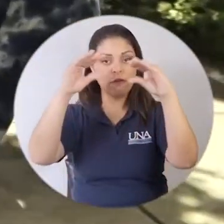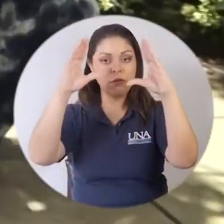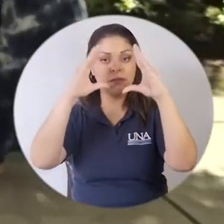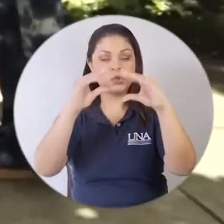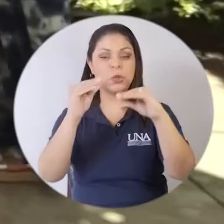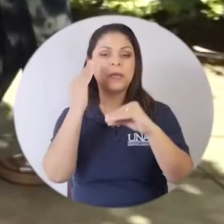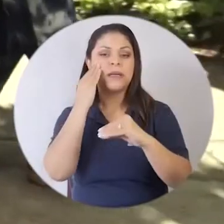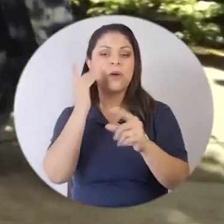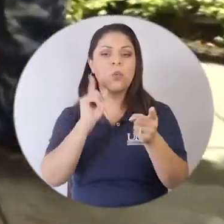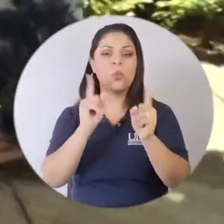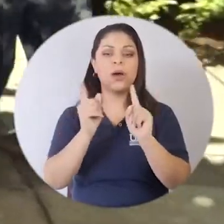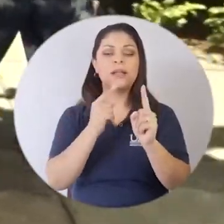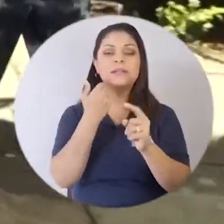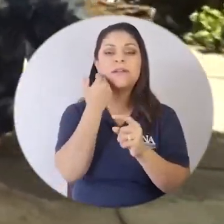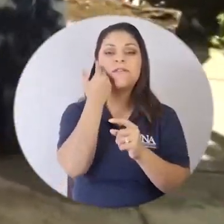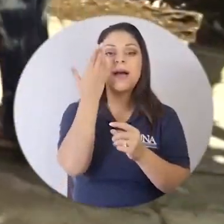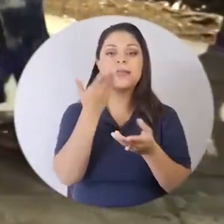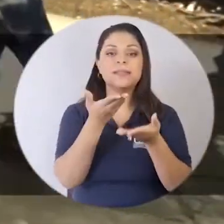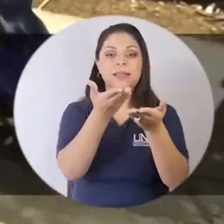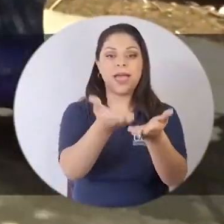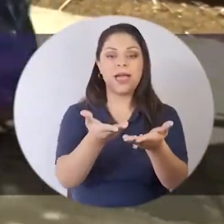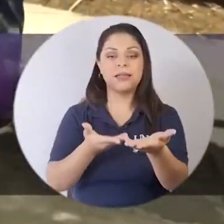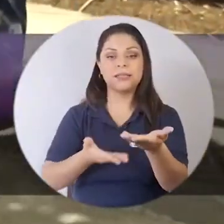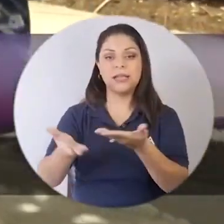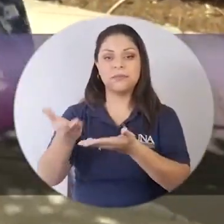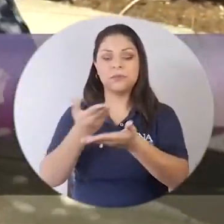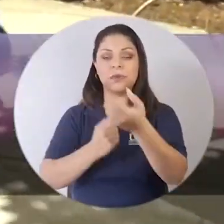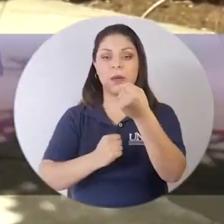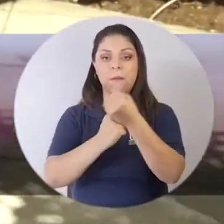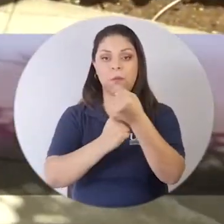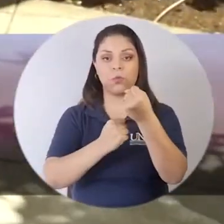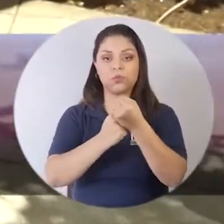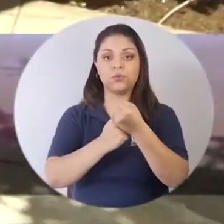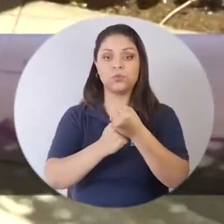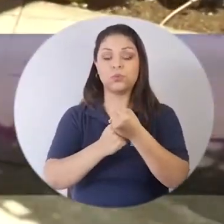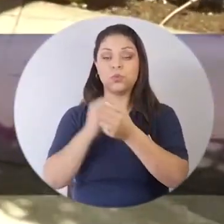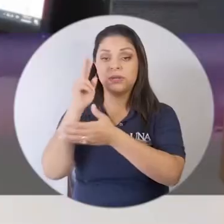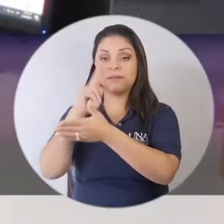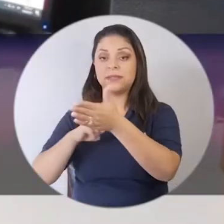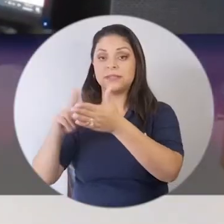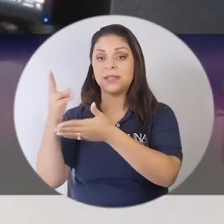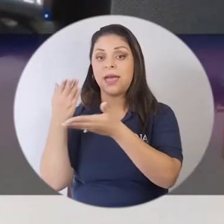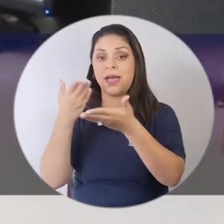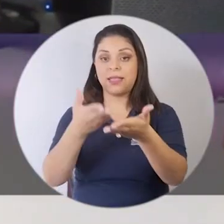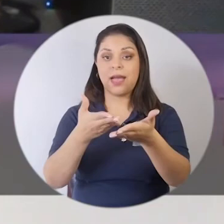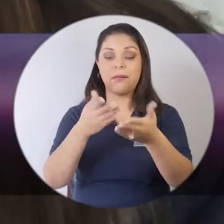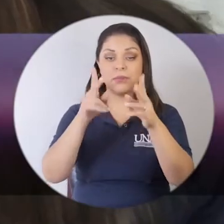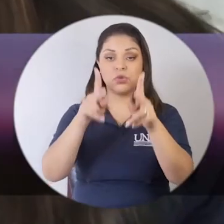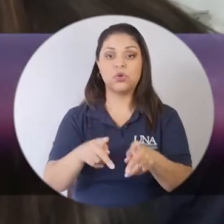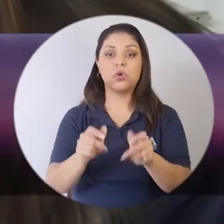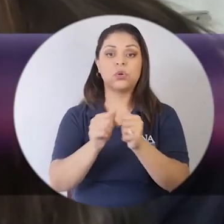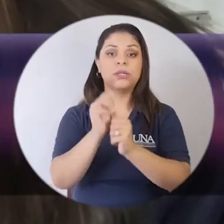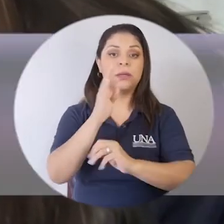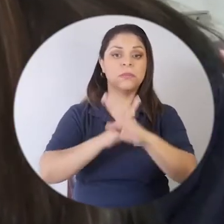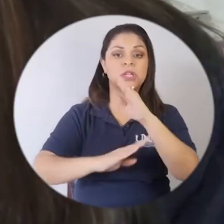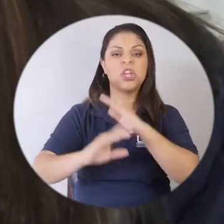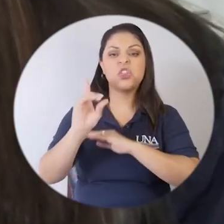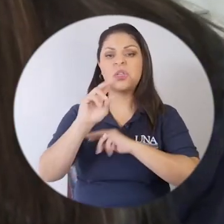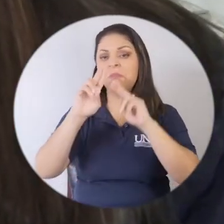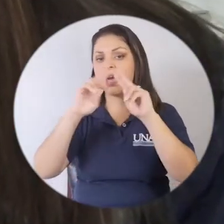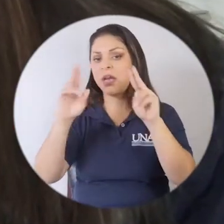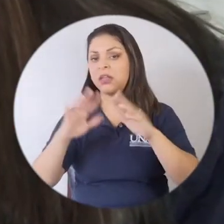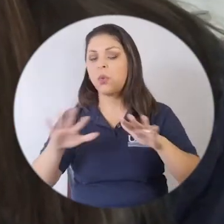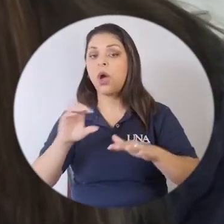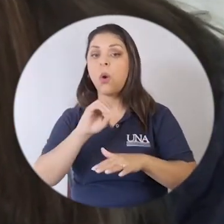las facilidades, los servicios, los apoyos que la universidad brinda a las personas con discapacidad, ¿esto lo ubica en la página web o